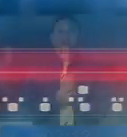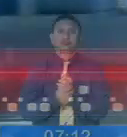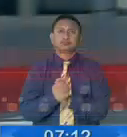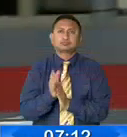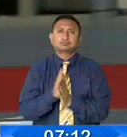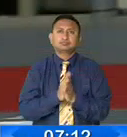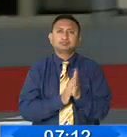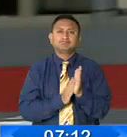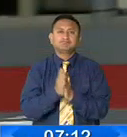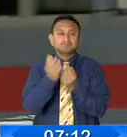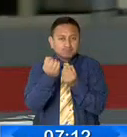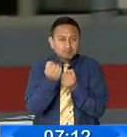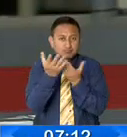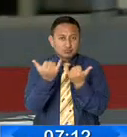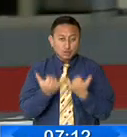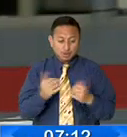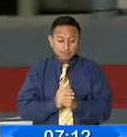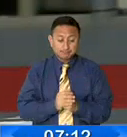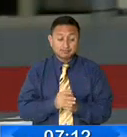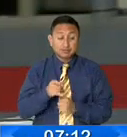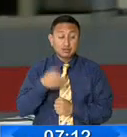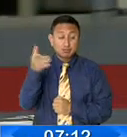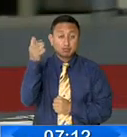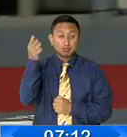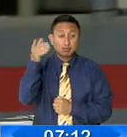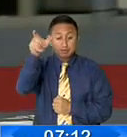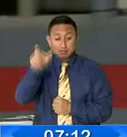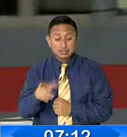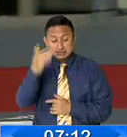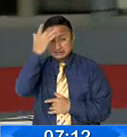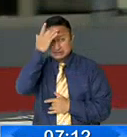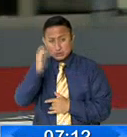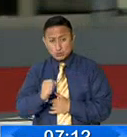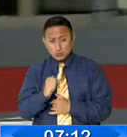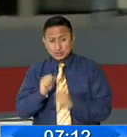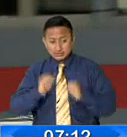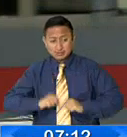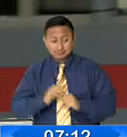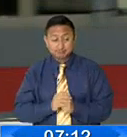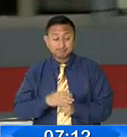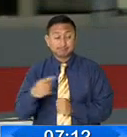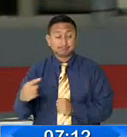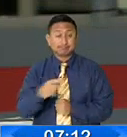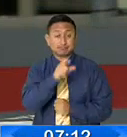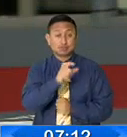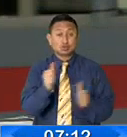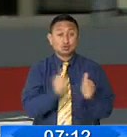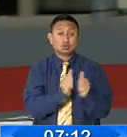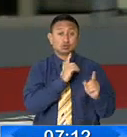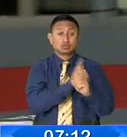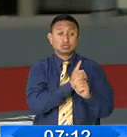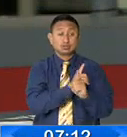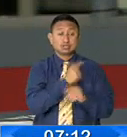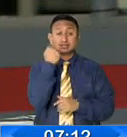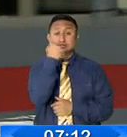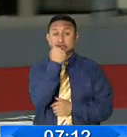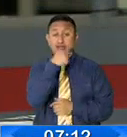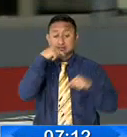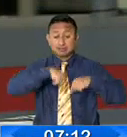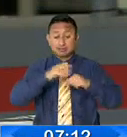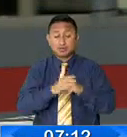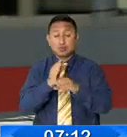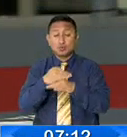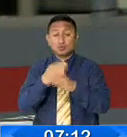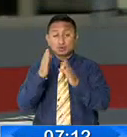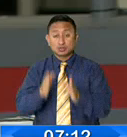Vamos a contarles ahora que docentes, personas con enfermedades catastróficas y graves, personas con discapacidad, odontólogos y varios funcionarios de